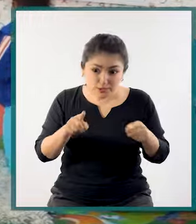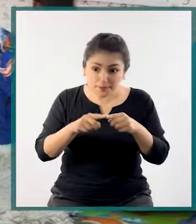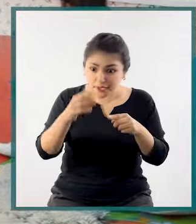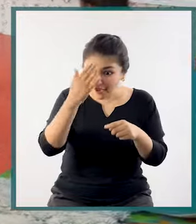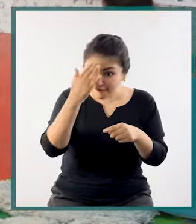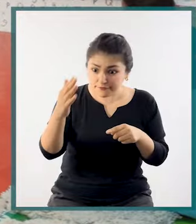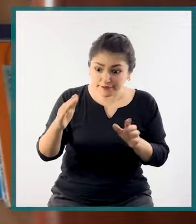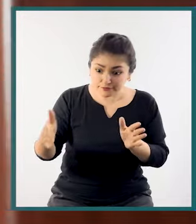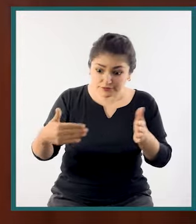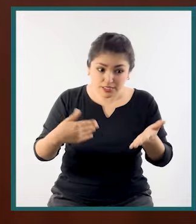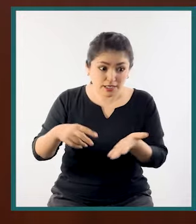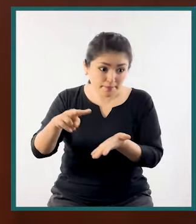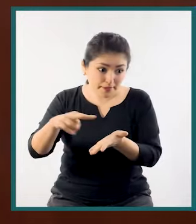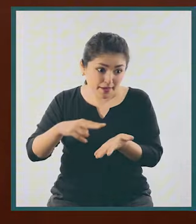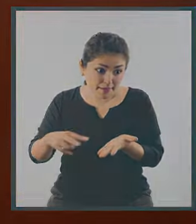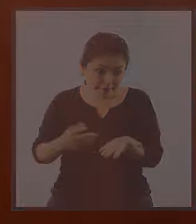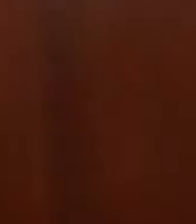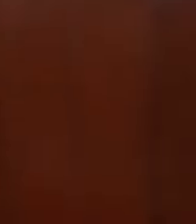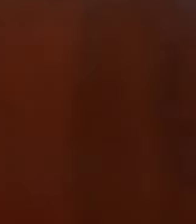salas de lectura.